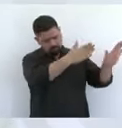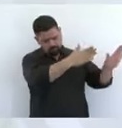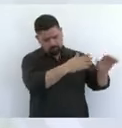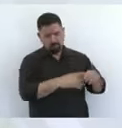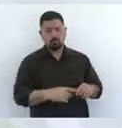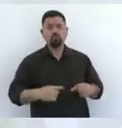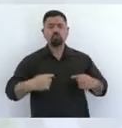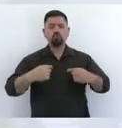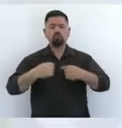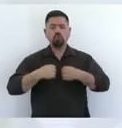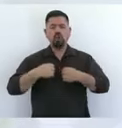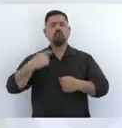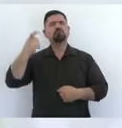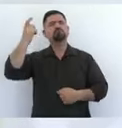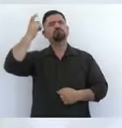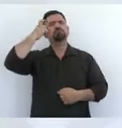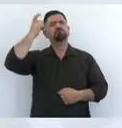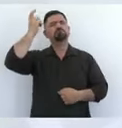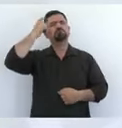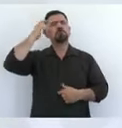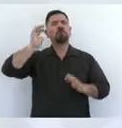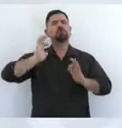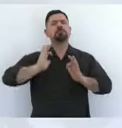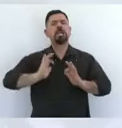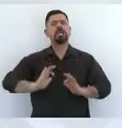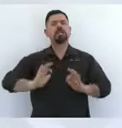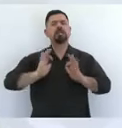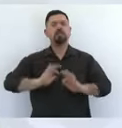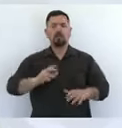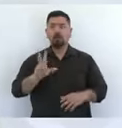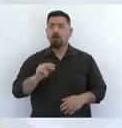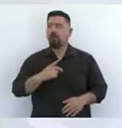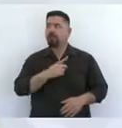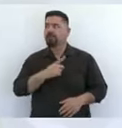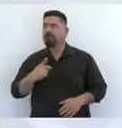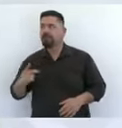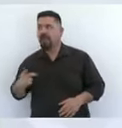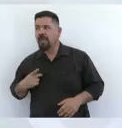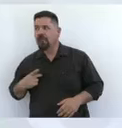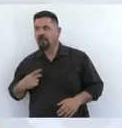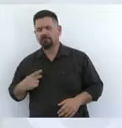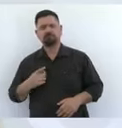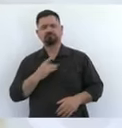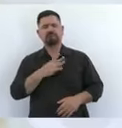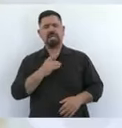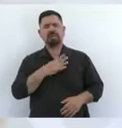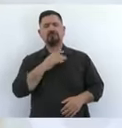Yo tengo mi conciencia tranquila, el que nada debe, nada teme. Y